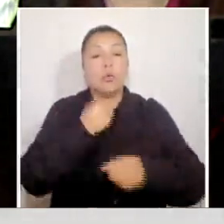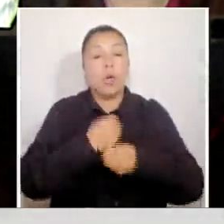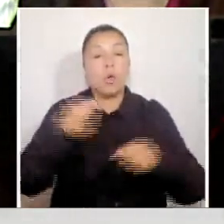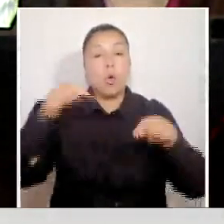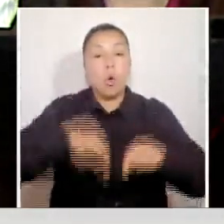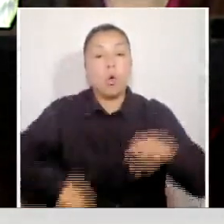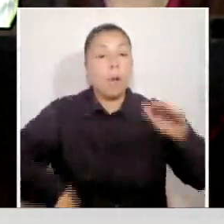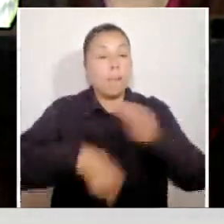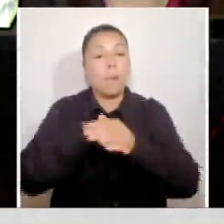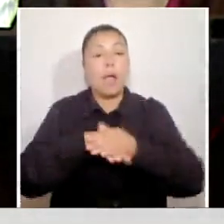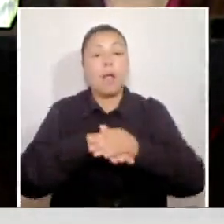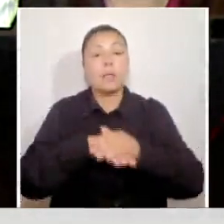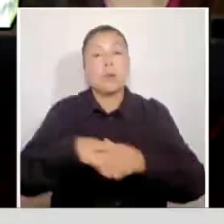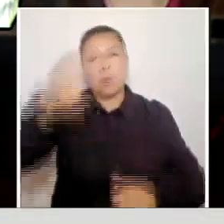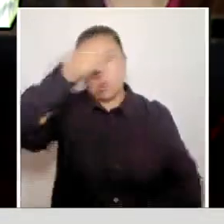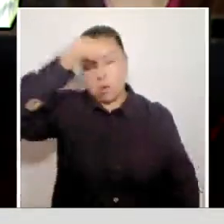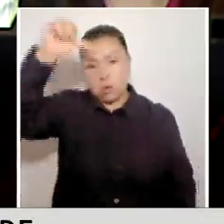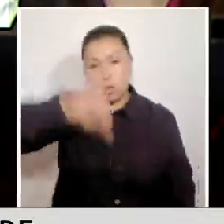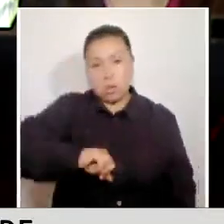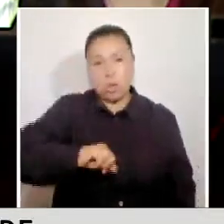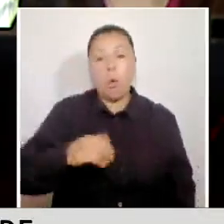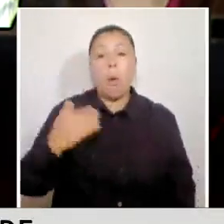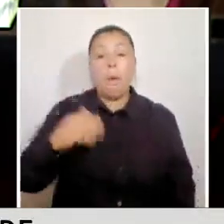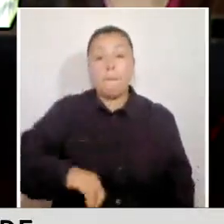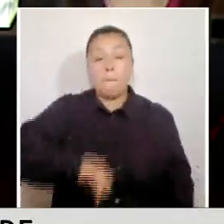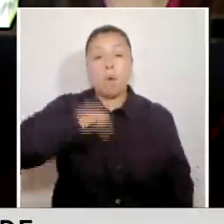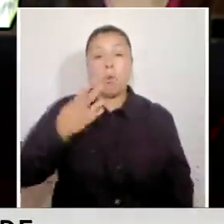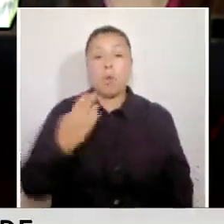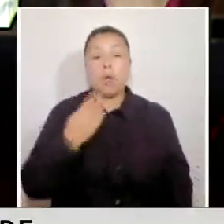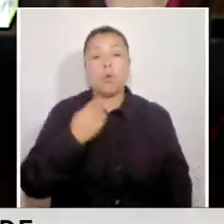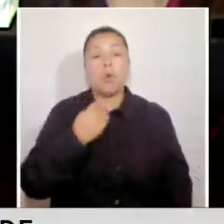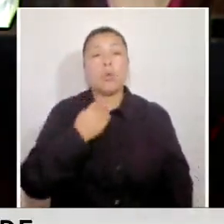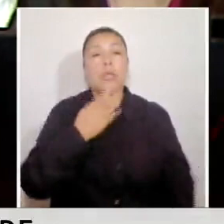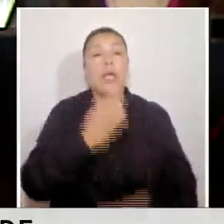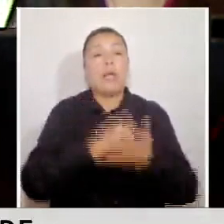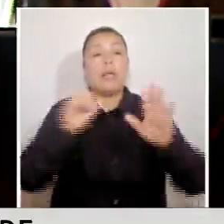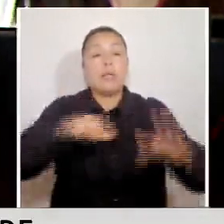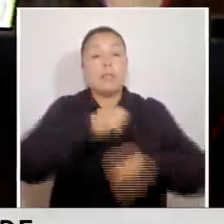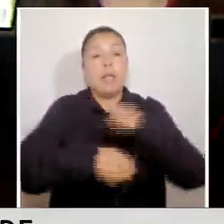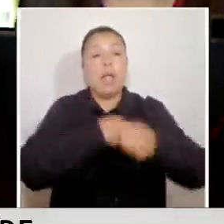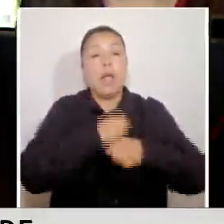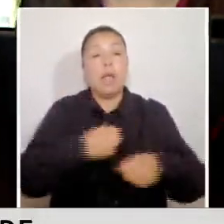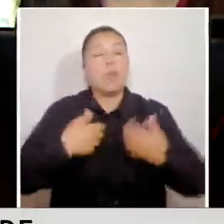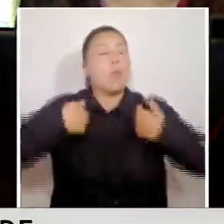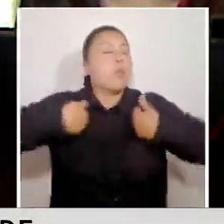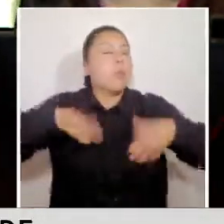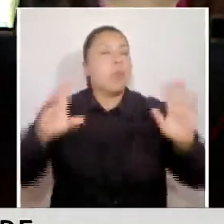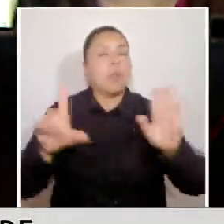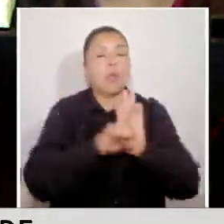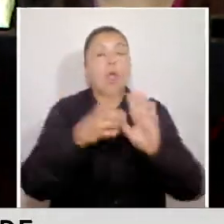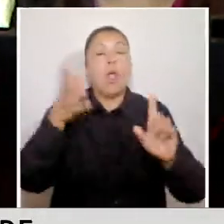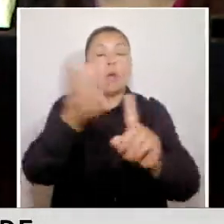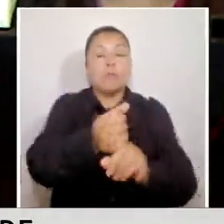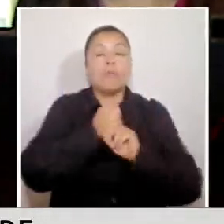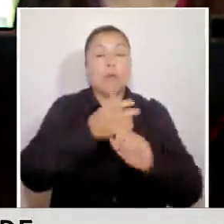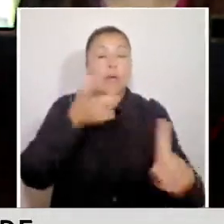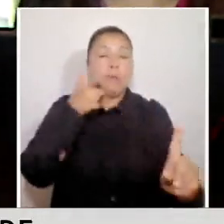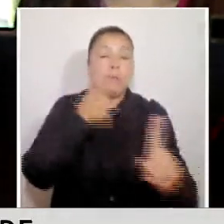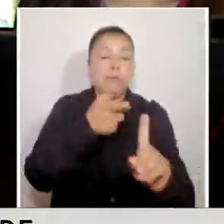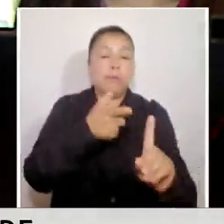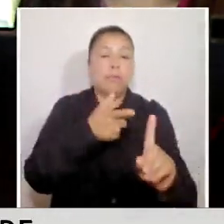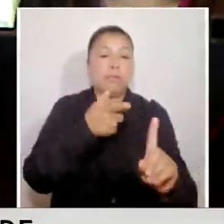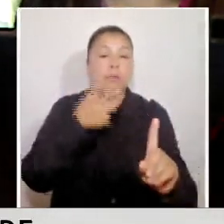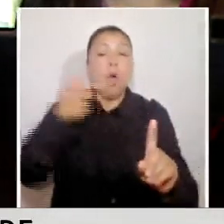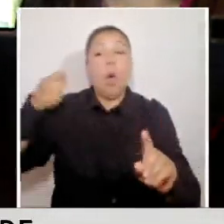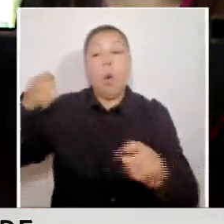máximo de la pena para un menor en que 14 y 16 independientemente del delito que Cometa secuestro homicidio sicariato es